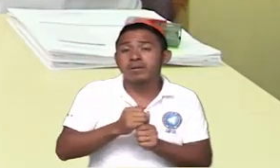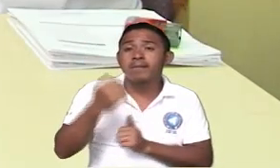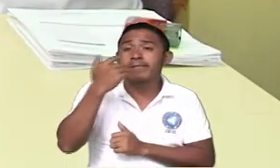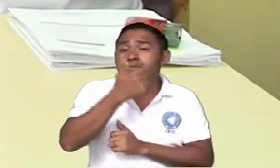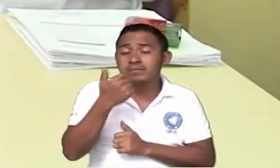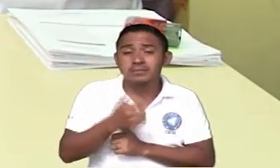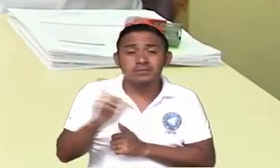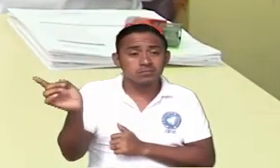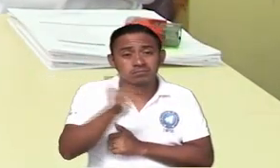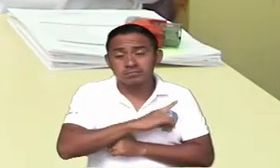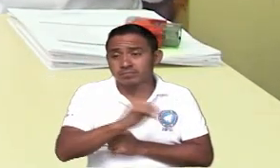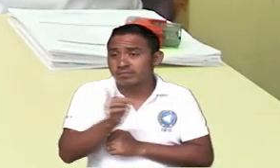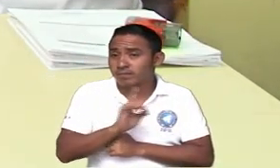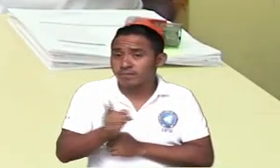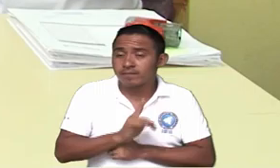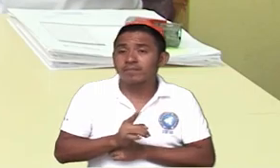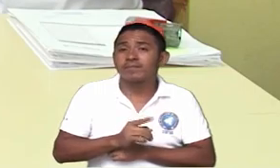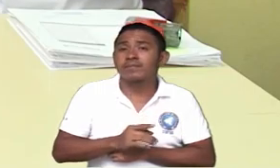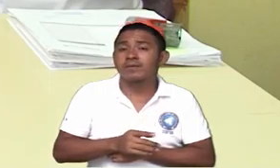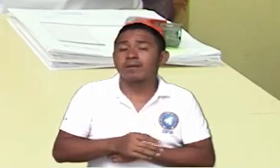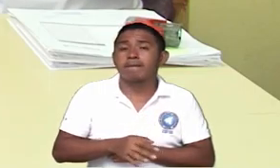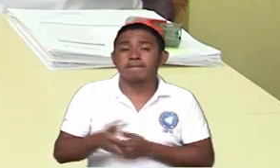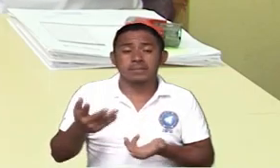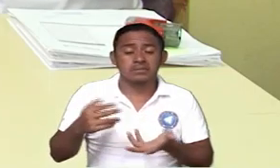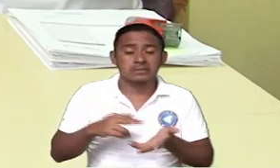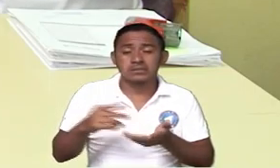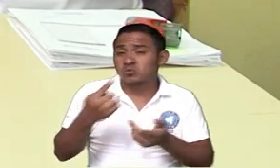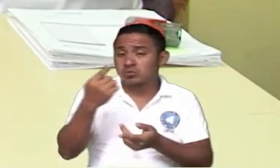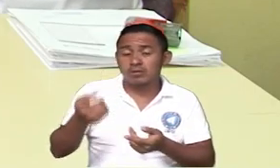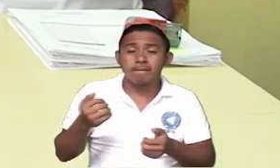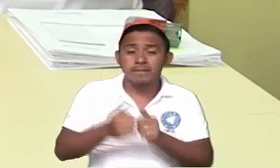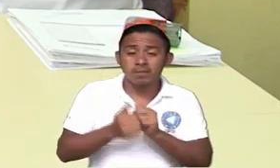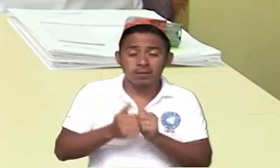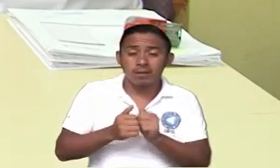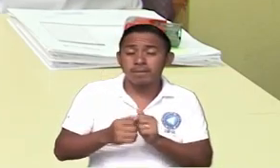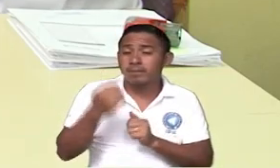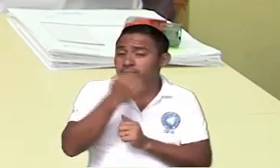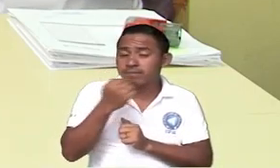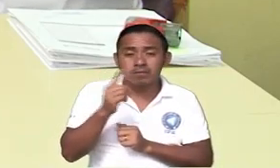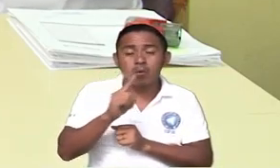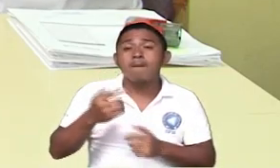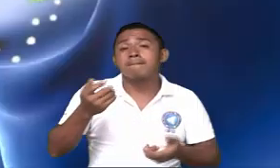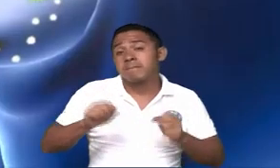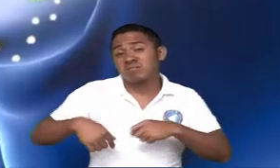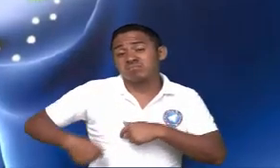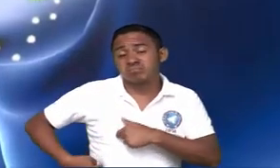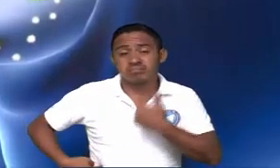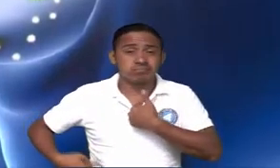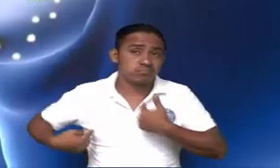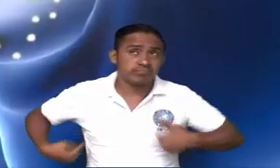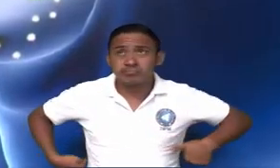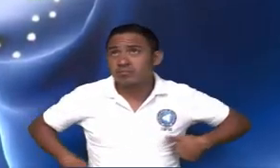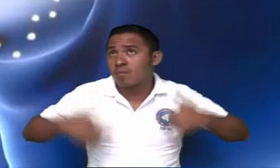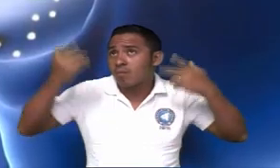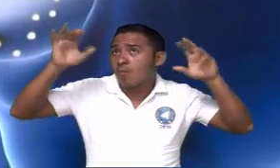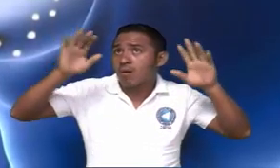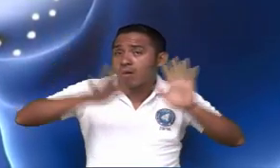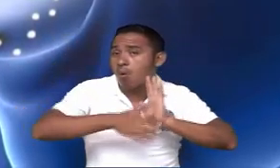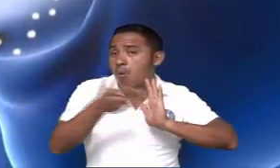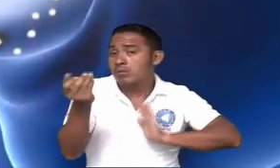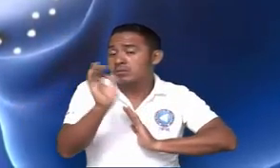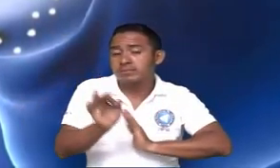no es, hay que quitarnos de nuestra mente que no solo es la causa bucal la que provoca mal aliento, sino otras causas que ya